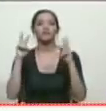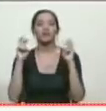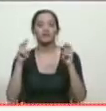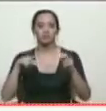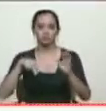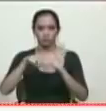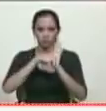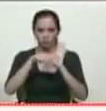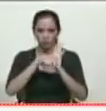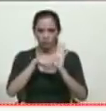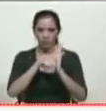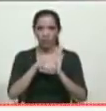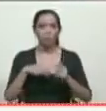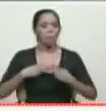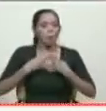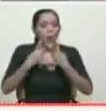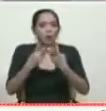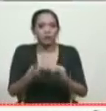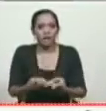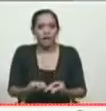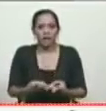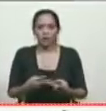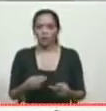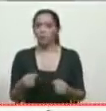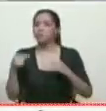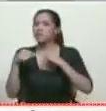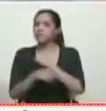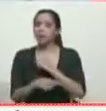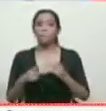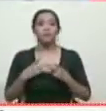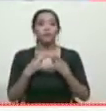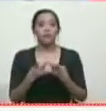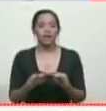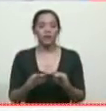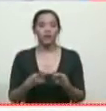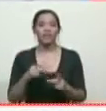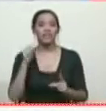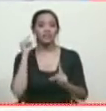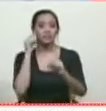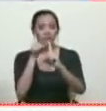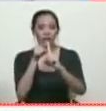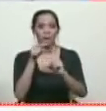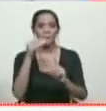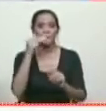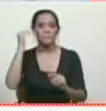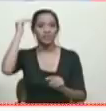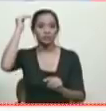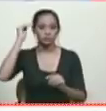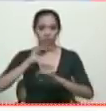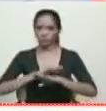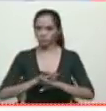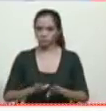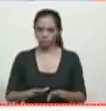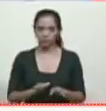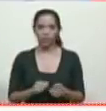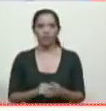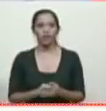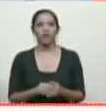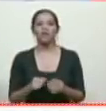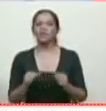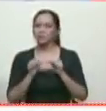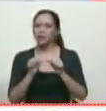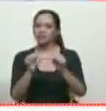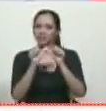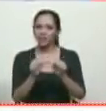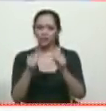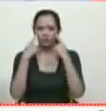¿verdad? Estrictamente voluntario y solamente está destinado a mayores de edad. Pero vamos a estar viendo cotidianamente este tipo de imágenes. Por cierto